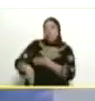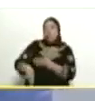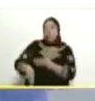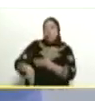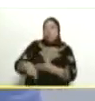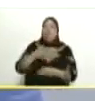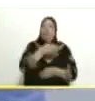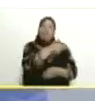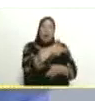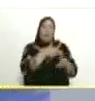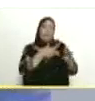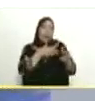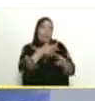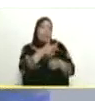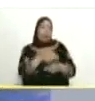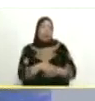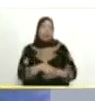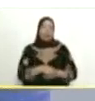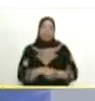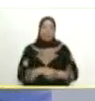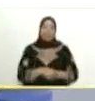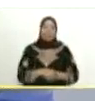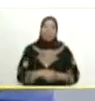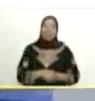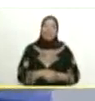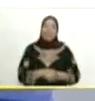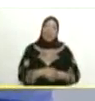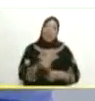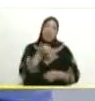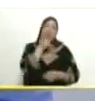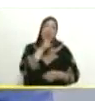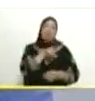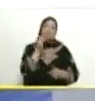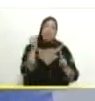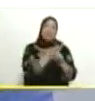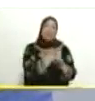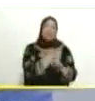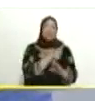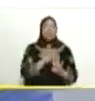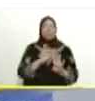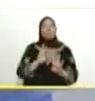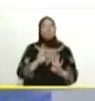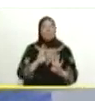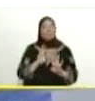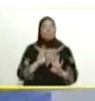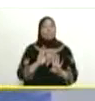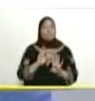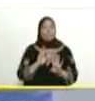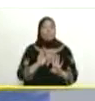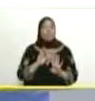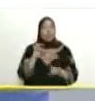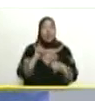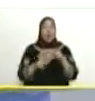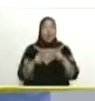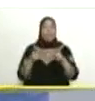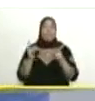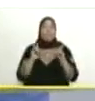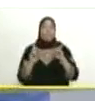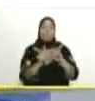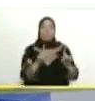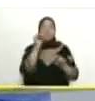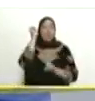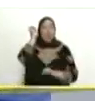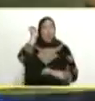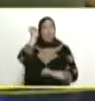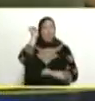ping. Quien se equivocaba, ping, ping. Y cuando salía en un operativo, pum, era la primera que se